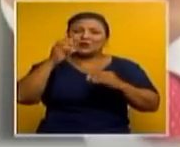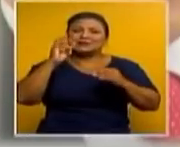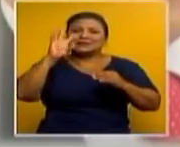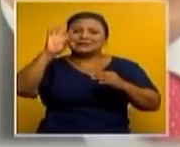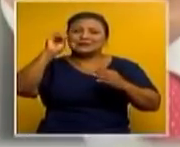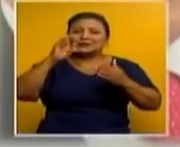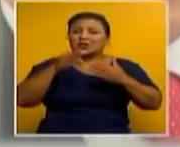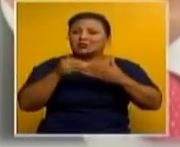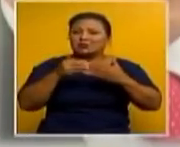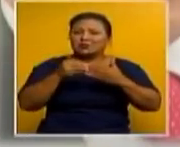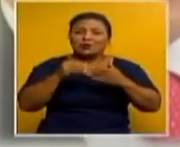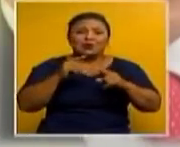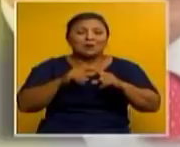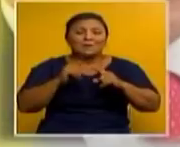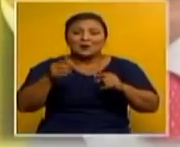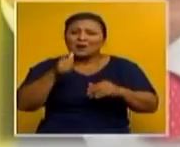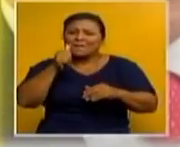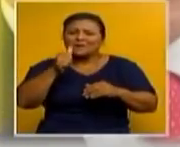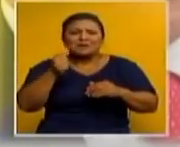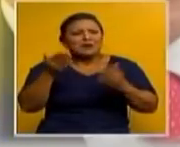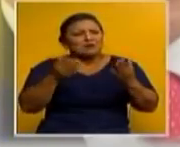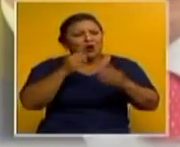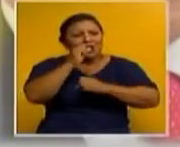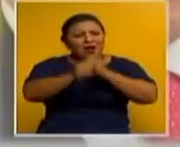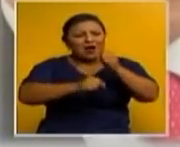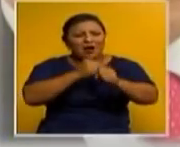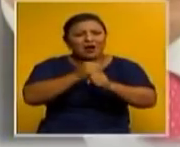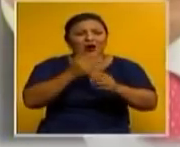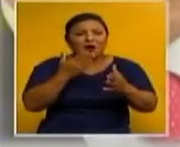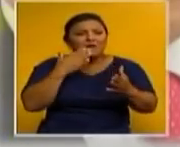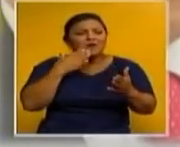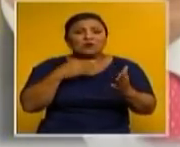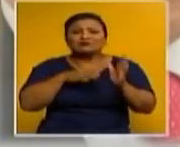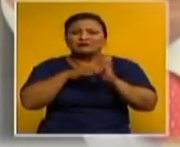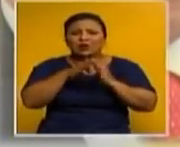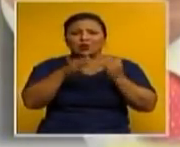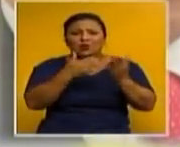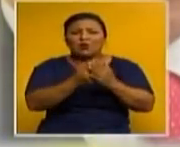$495,560. Sin embargo, dentro del mismo periodo ingresan a sus cuentas